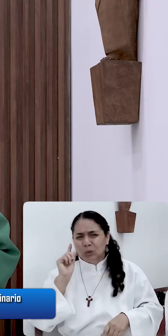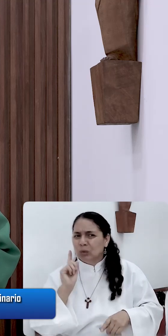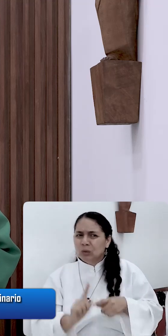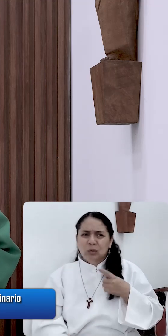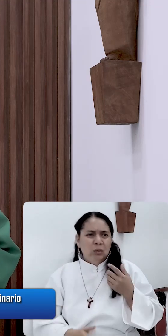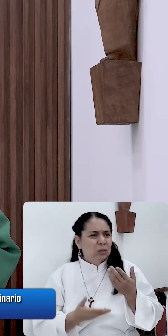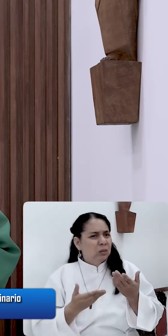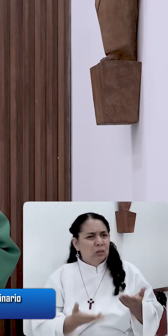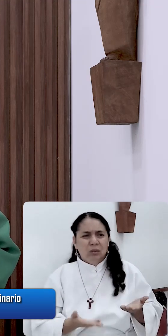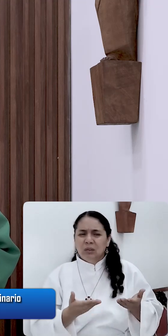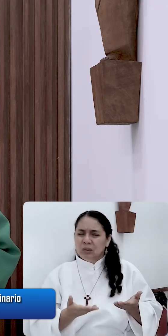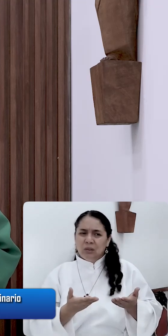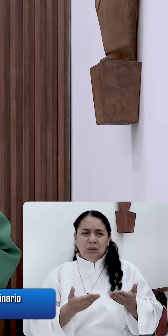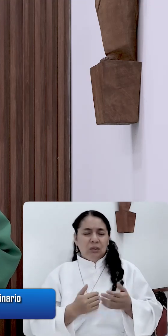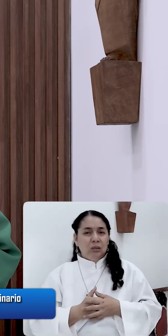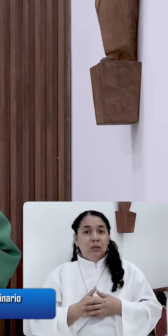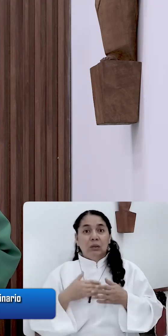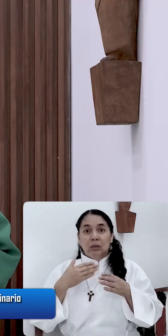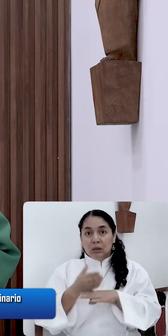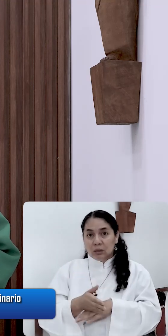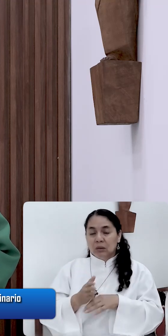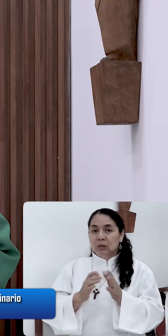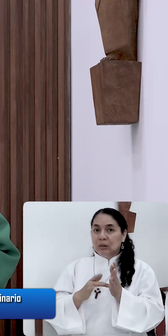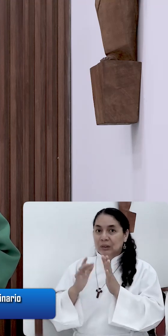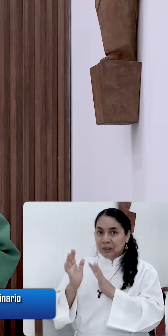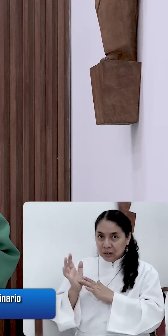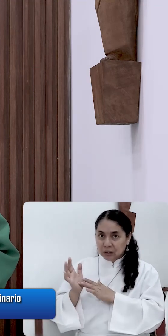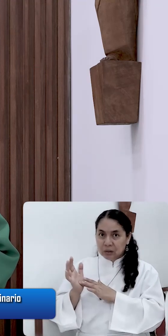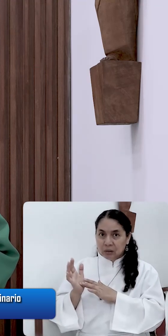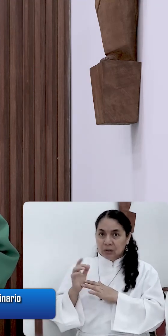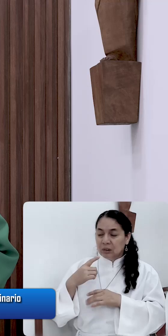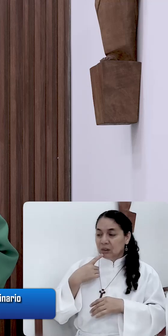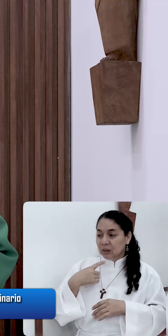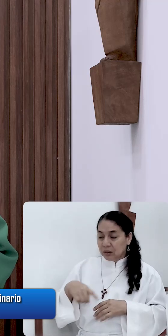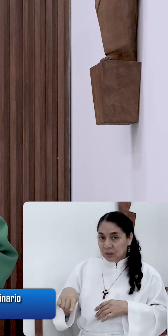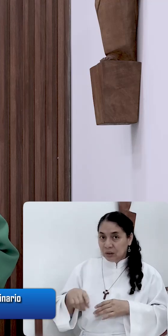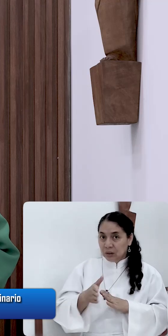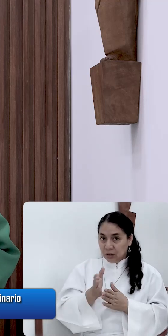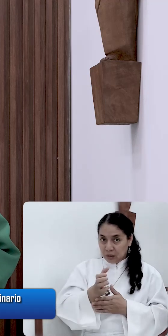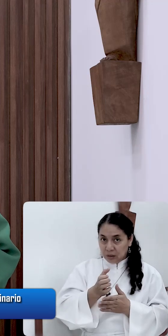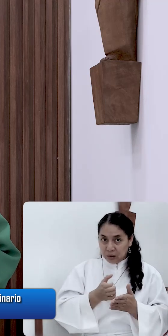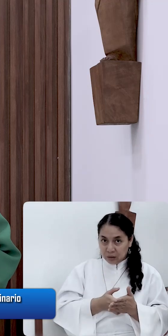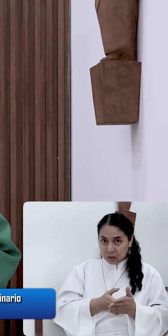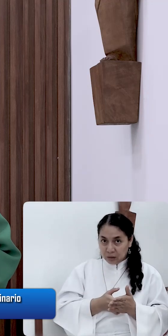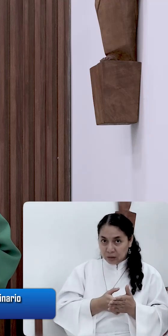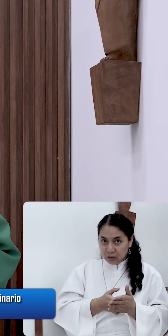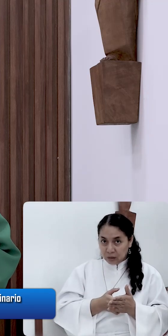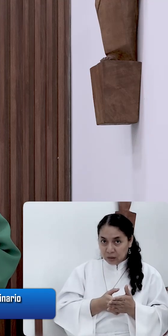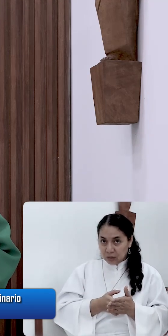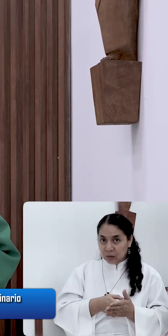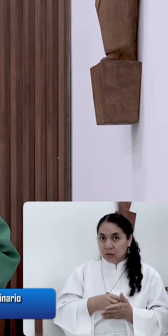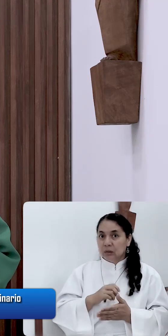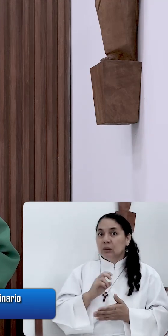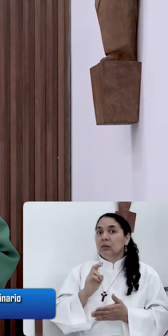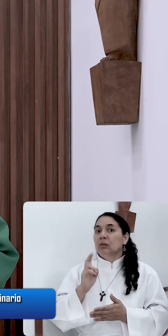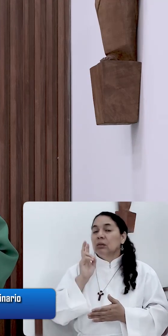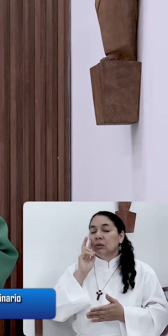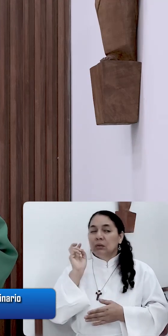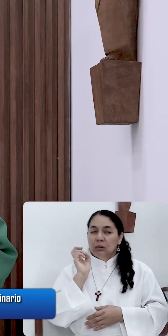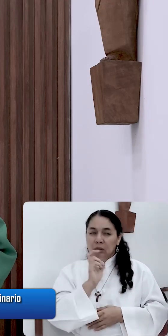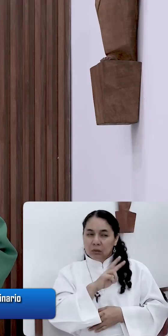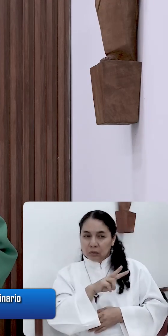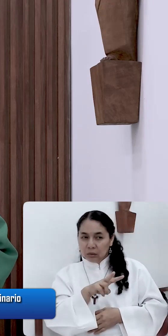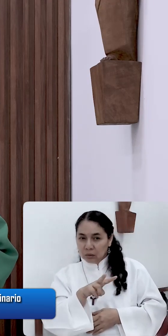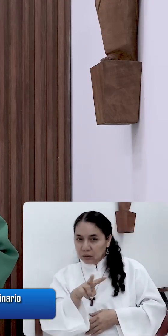imposible. Y ahí es cuando Jesús, nos dice el Evangelio, se vuelve, mira a